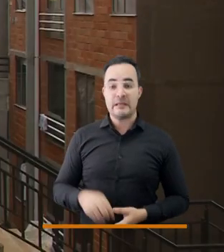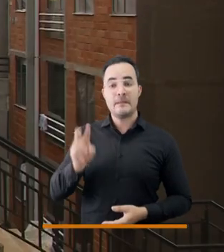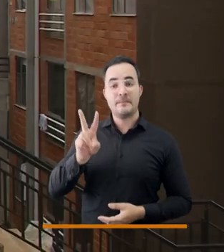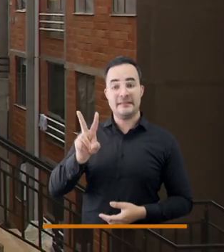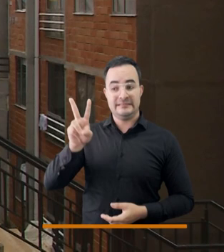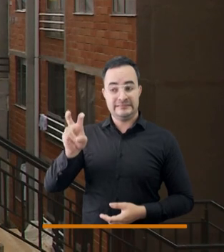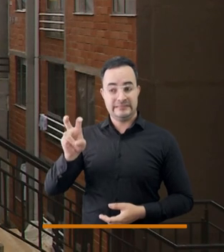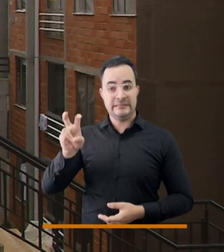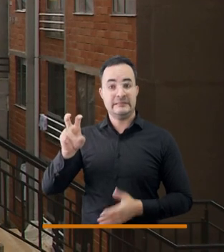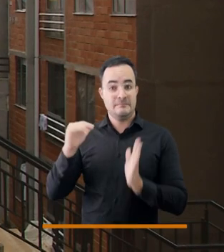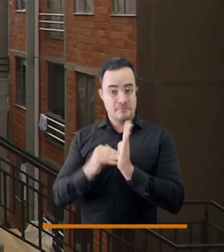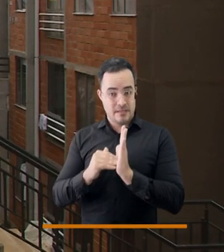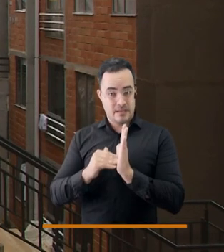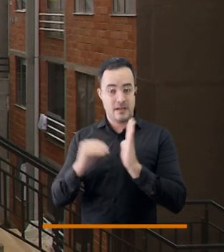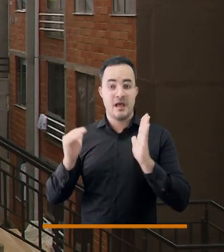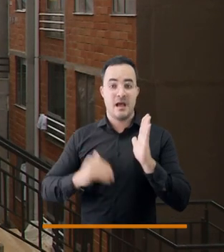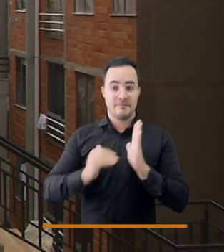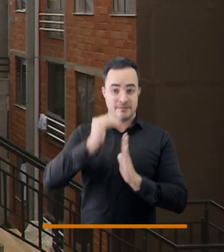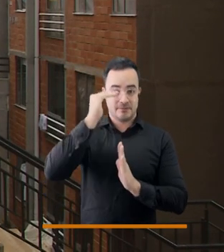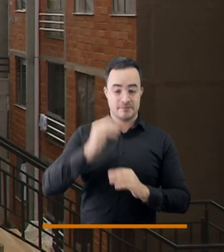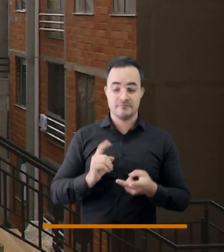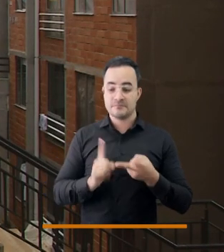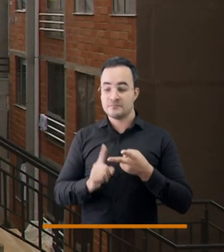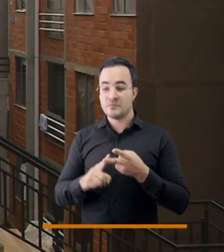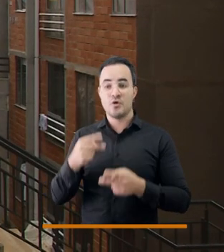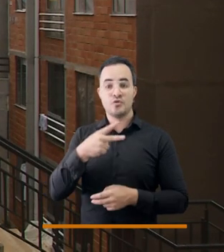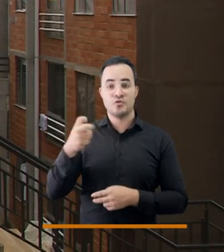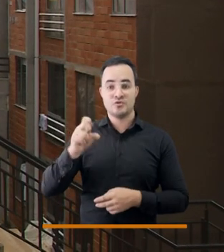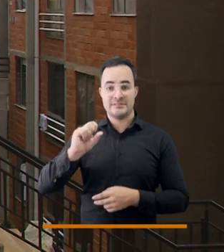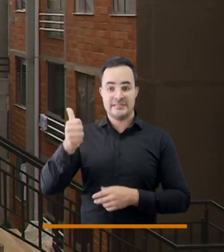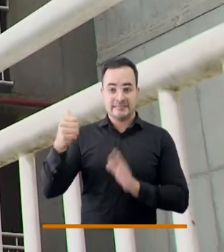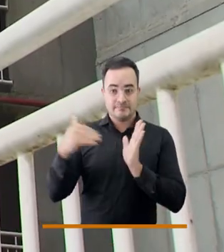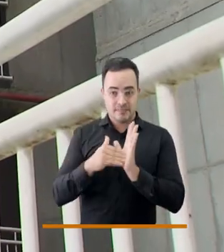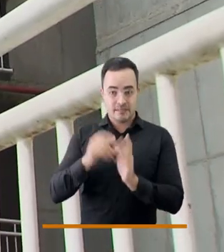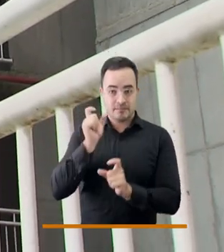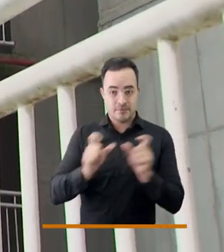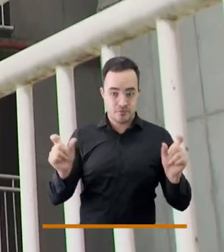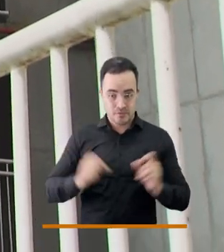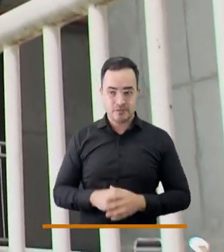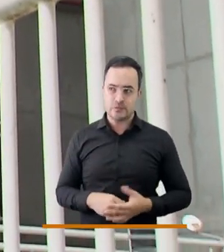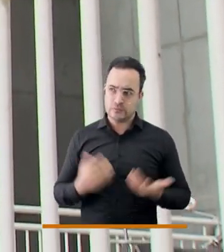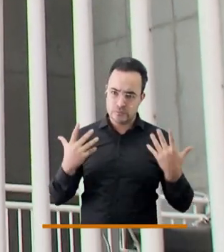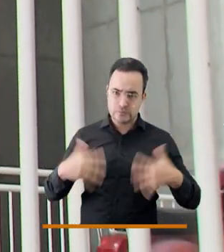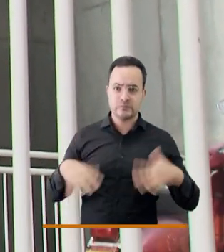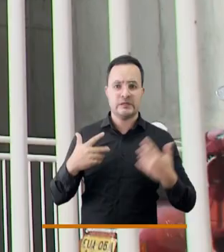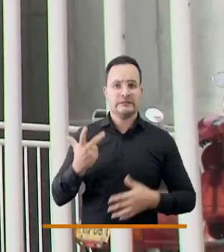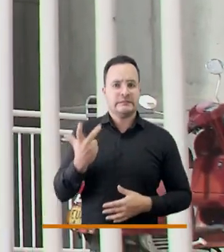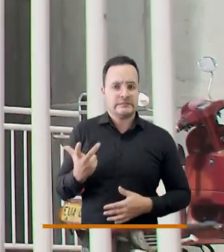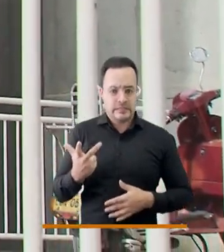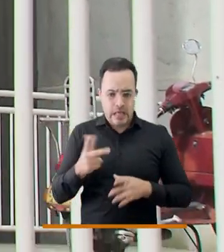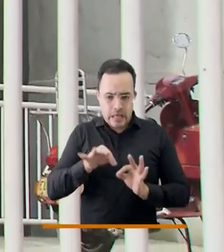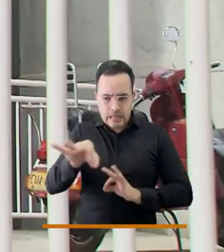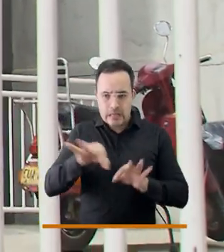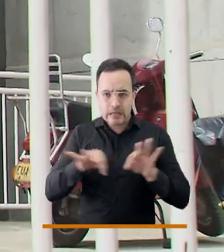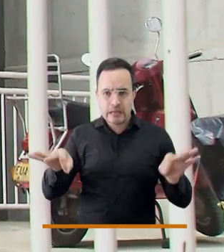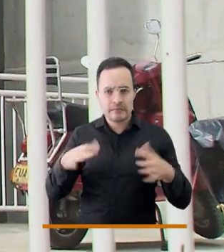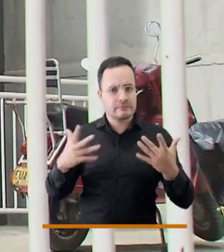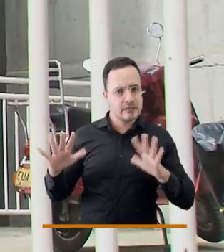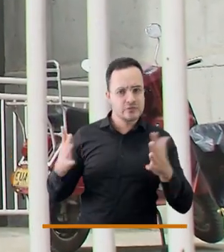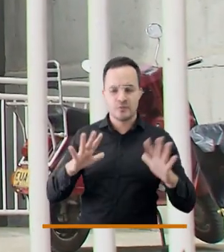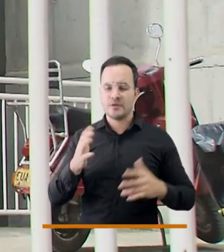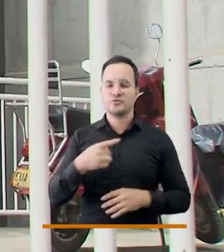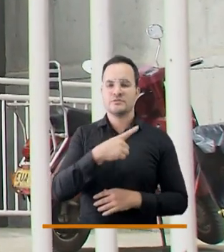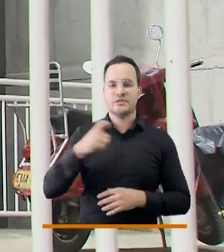mil apartamentos, 210 mil personas, con una densidad de 110 habitantes